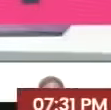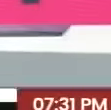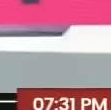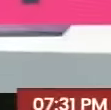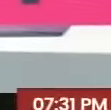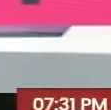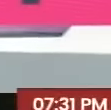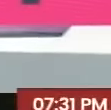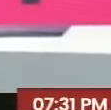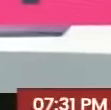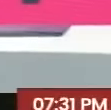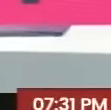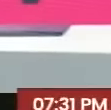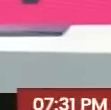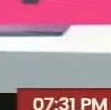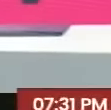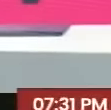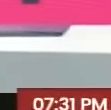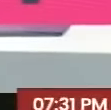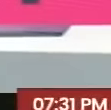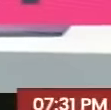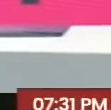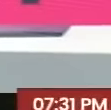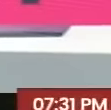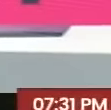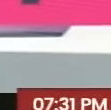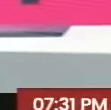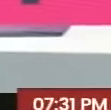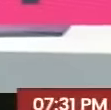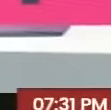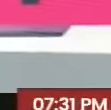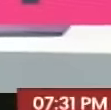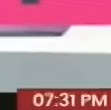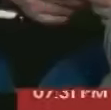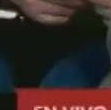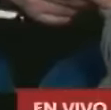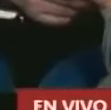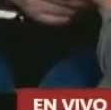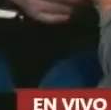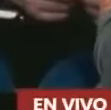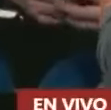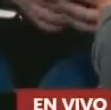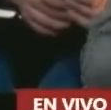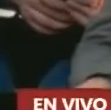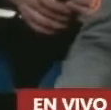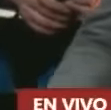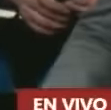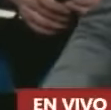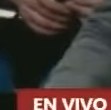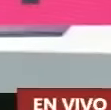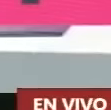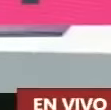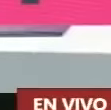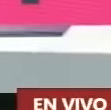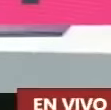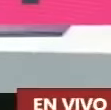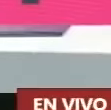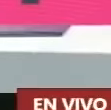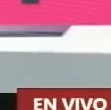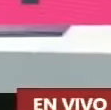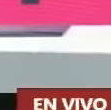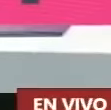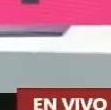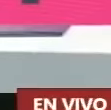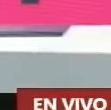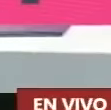Uh-huh. Uh-huh. Está bueno. Así de feliz empezó ese día bendito. Inolvidable, Silita. Y estaba con